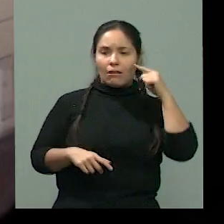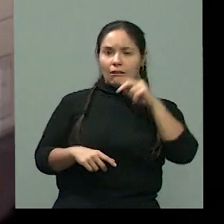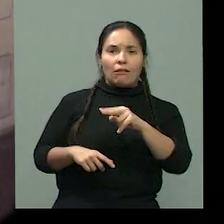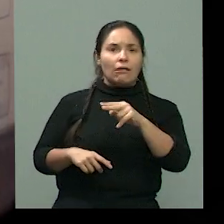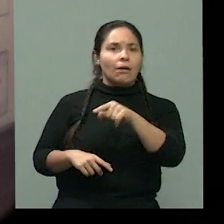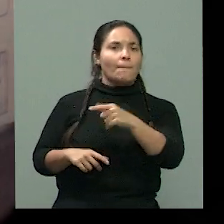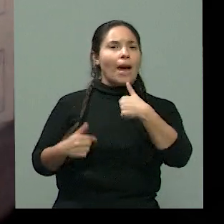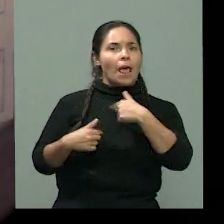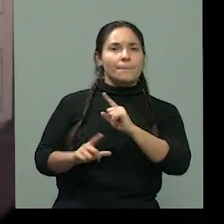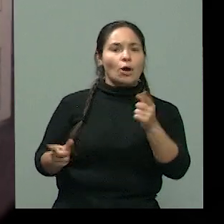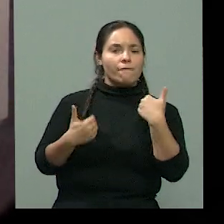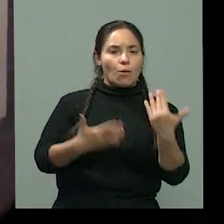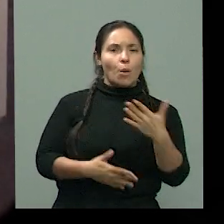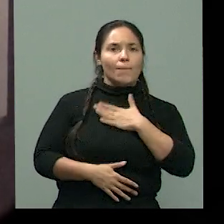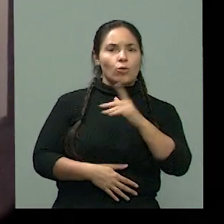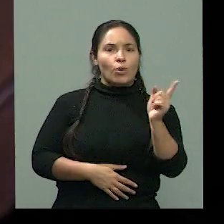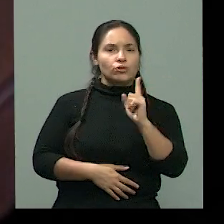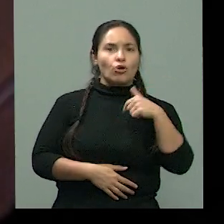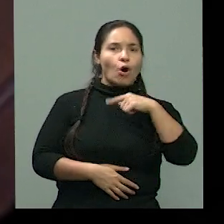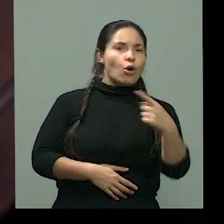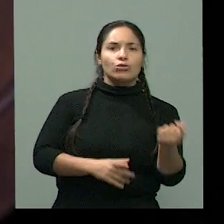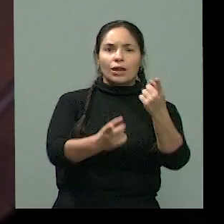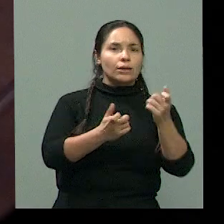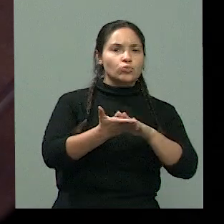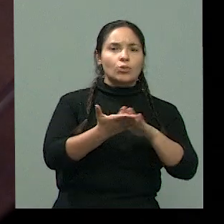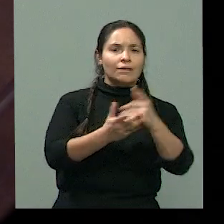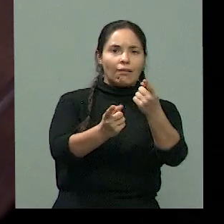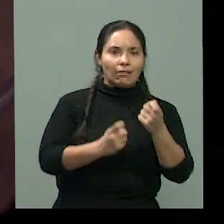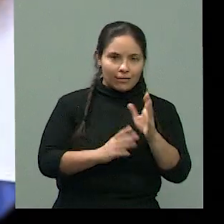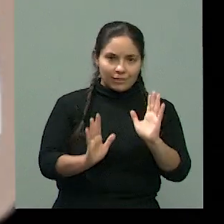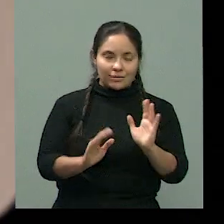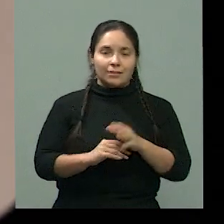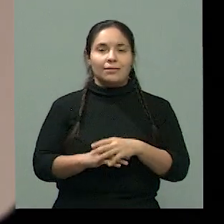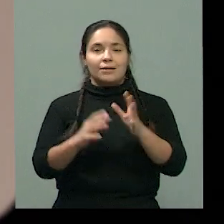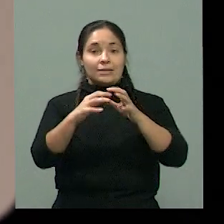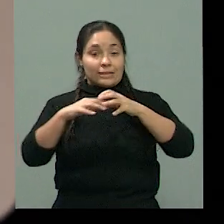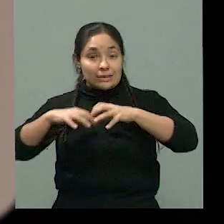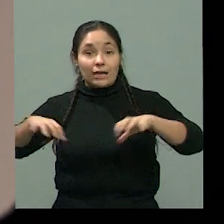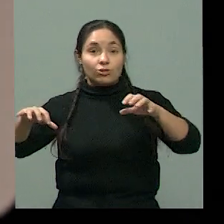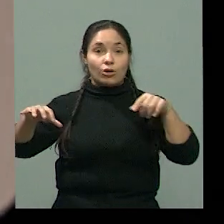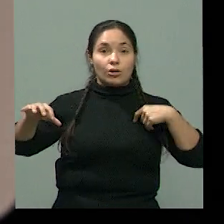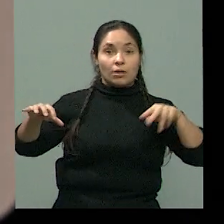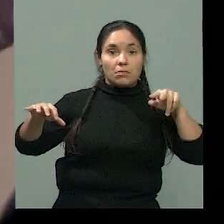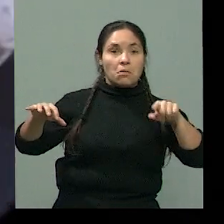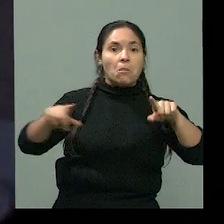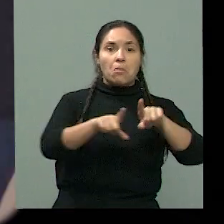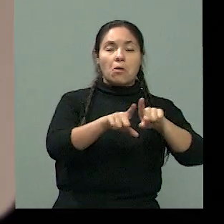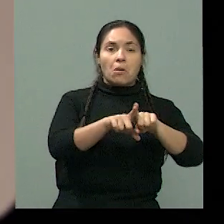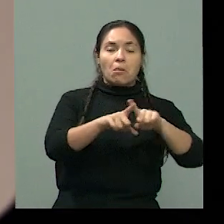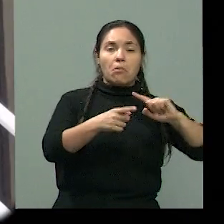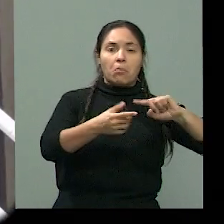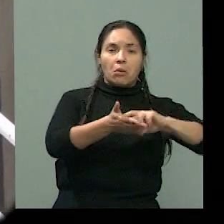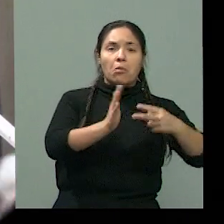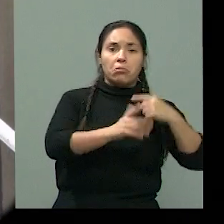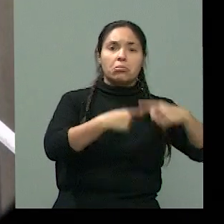mí. Yo pensaba que había que hacer otra cosa. Por lo tanto, hay un sector de la sociedad que sigue con su problema y se